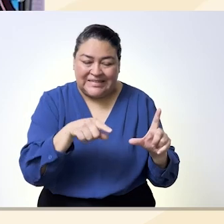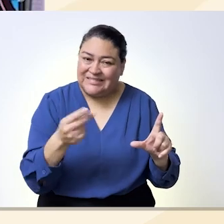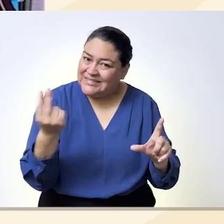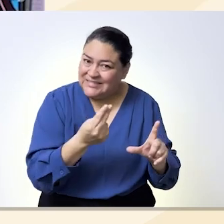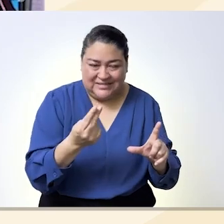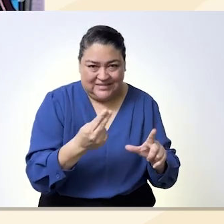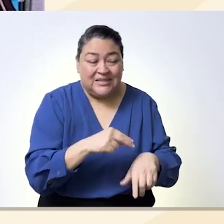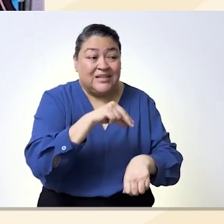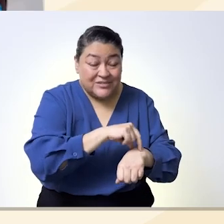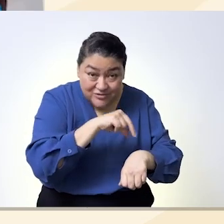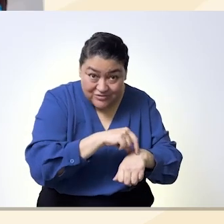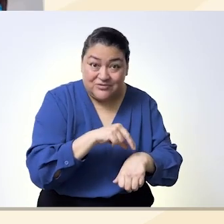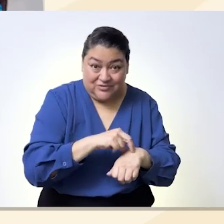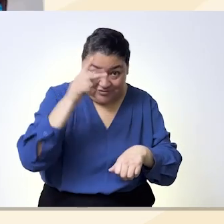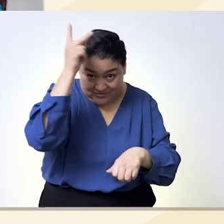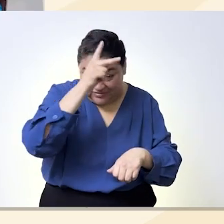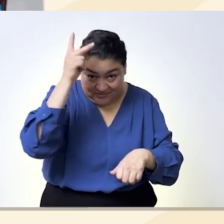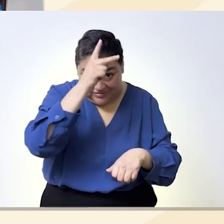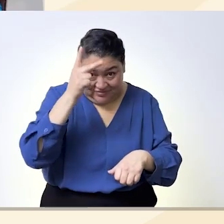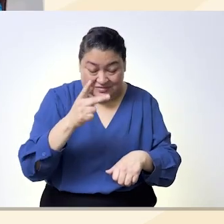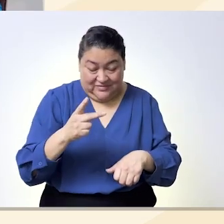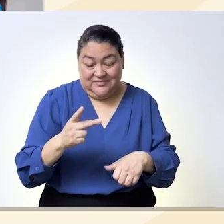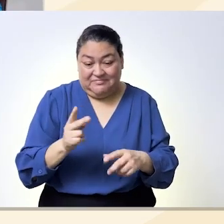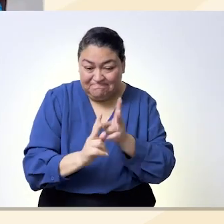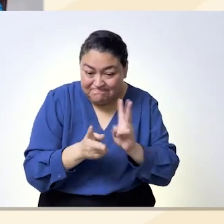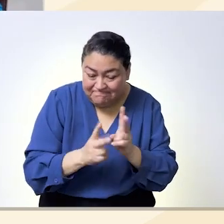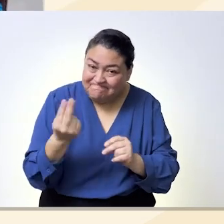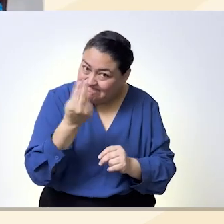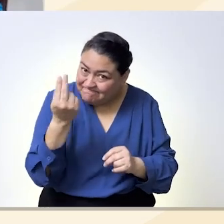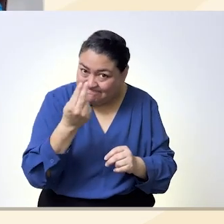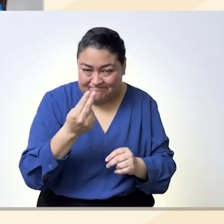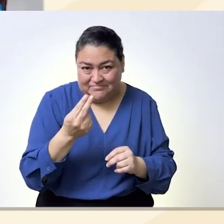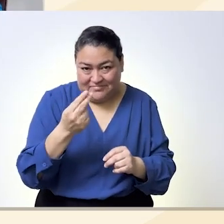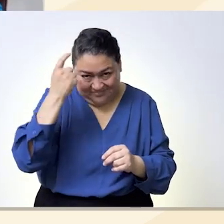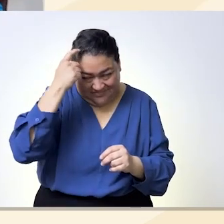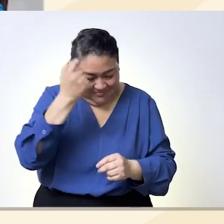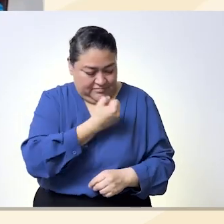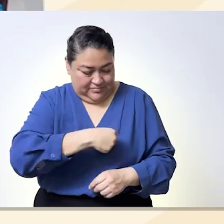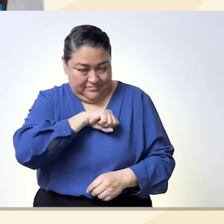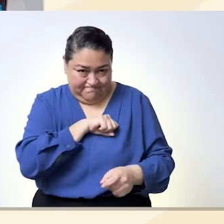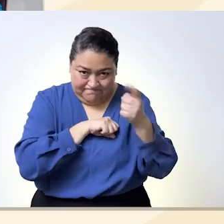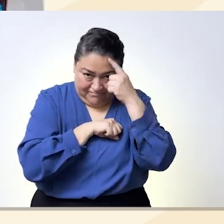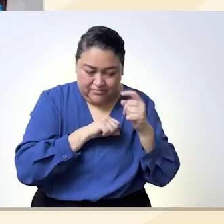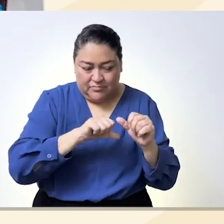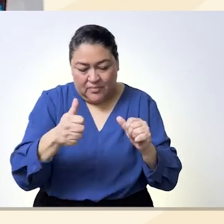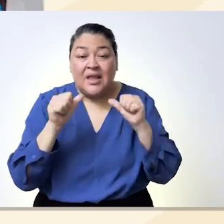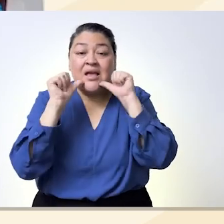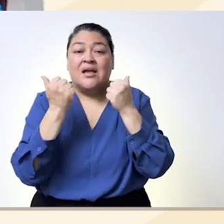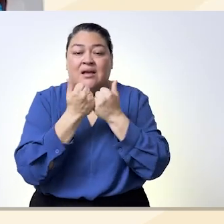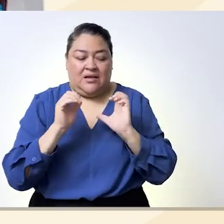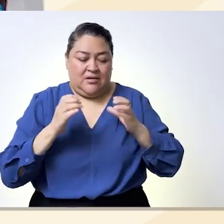de salud mental. Y en una asociación en la que estoy, que es Musas de Metal, nos dedicamos también a